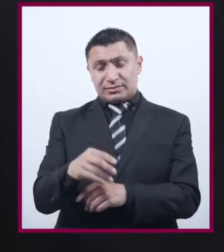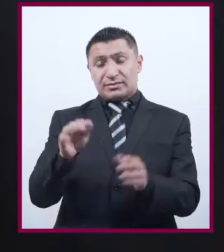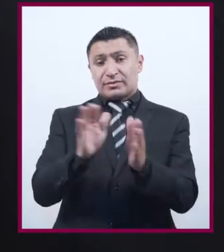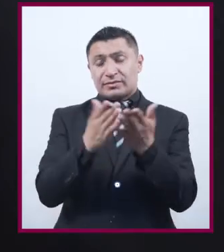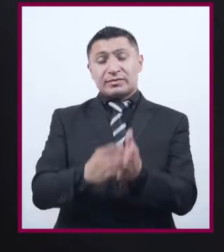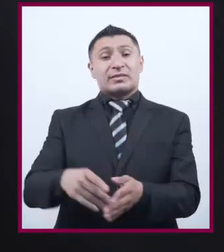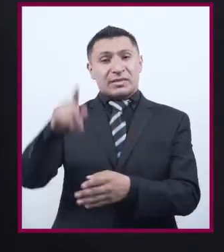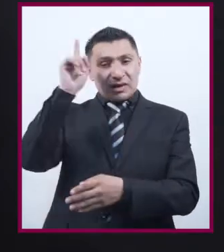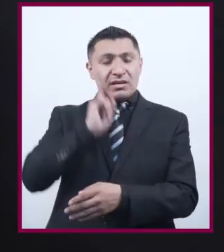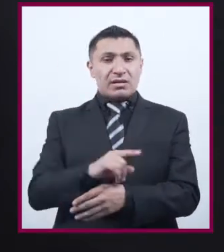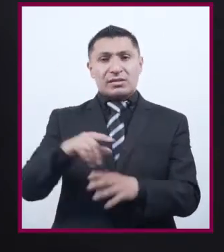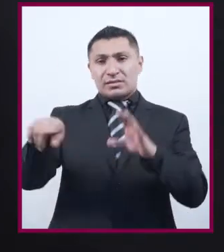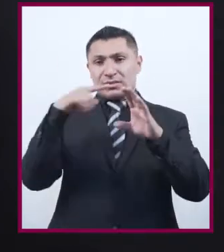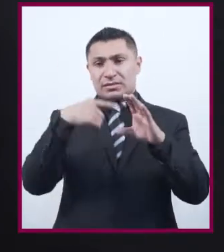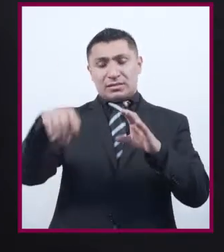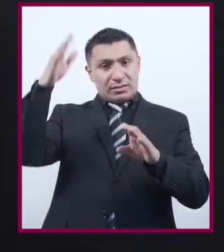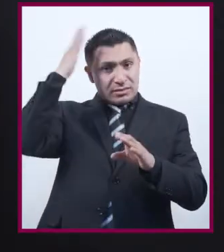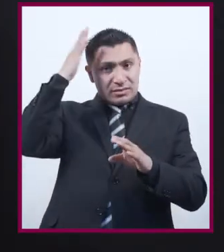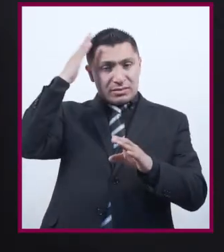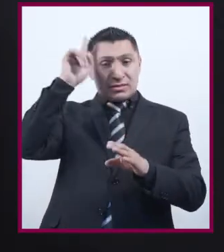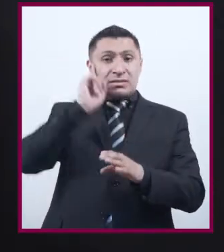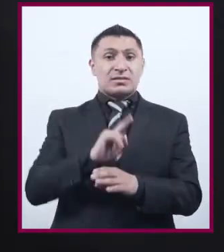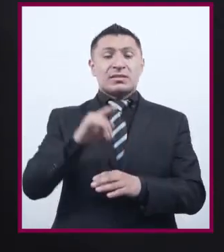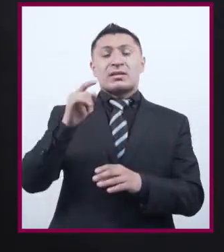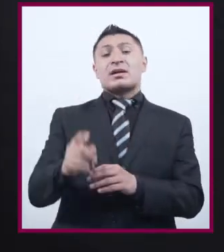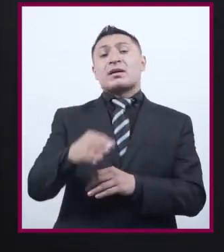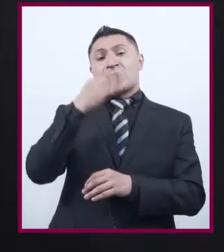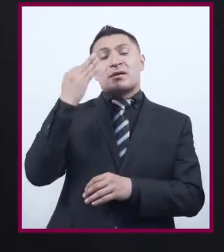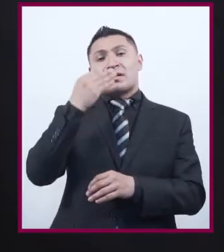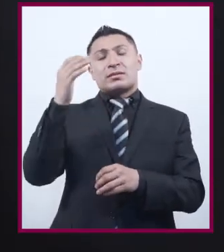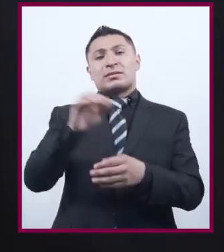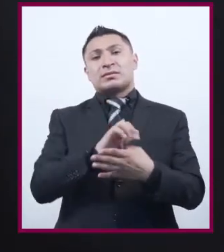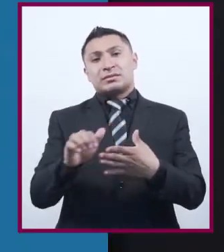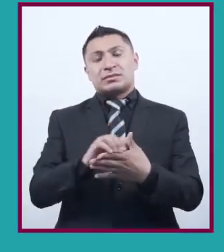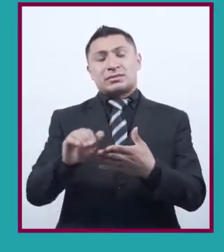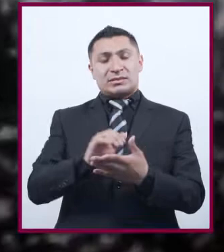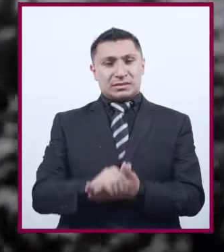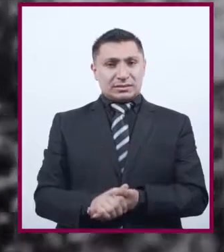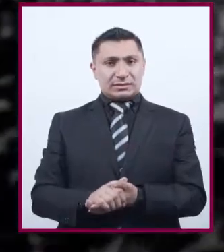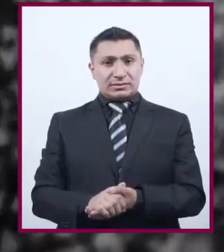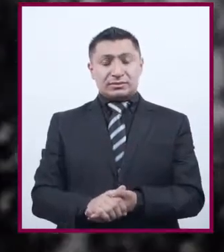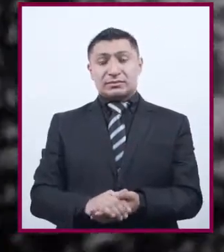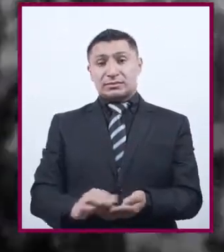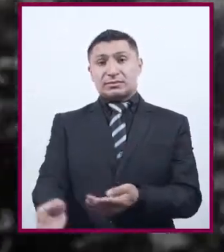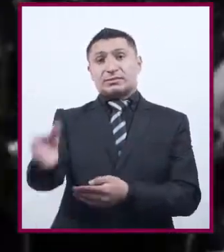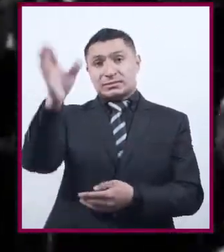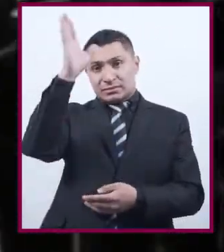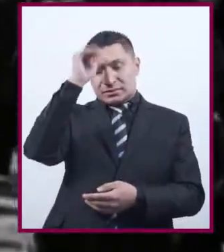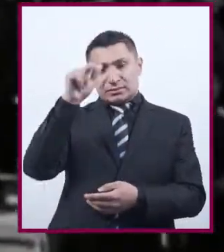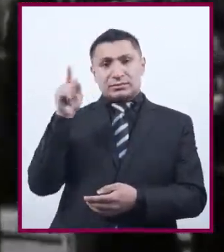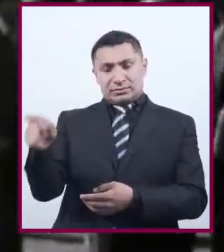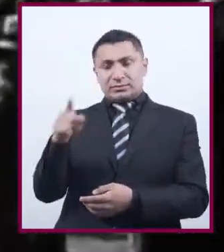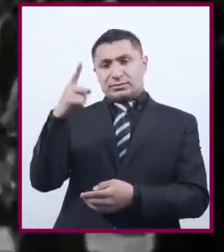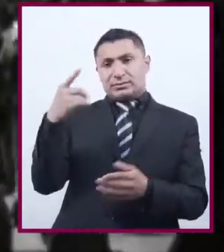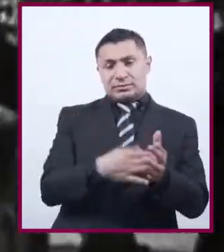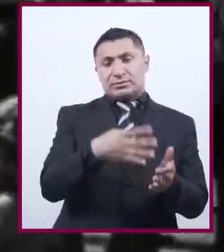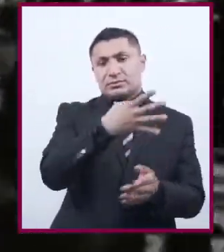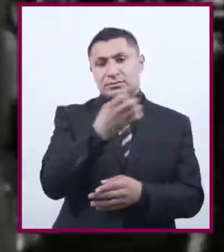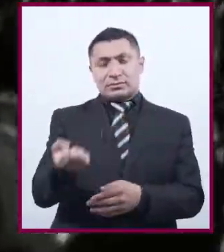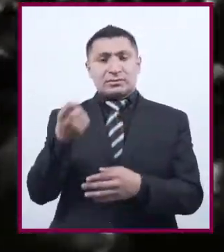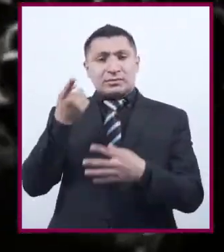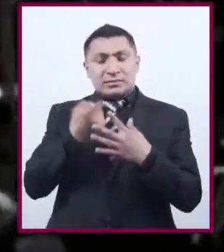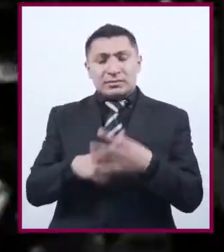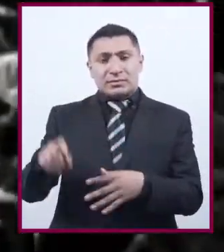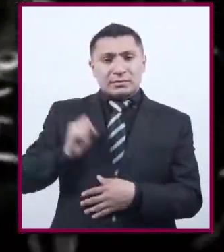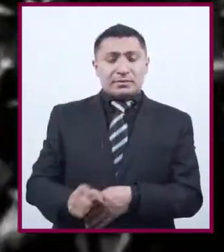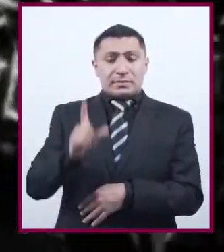El Álbum de la Mujer, El Correo de las Señoras y Violetas de la Náhuatl. De acuerdo con el censo de 1900, al